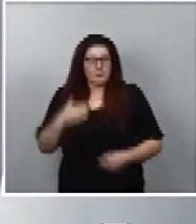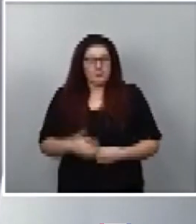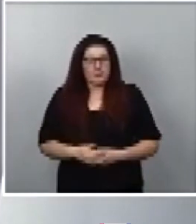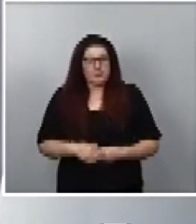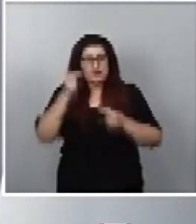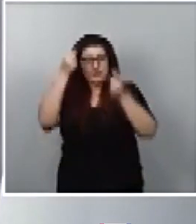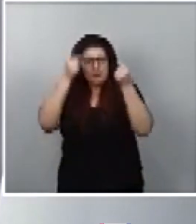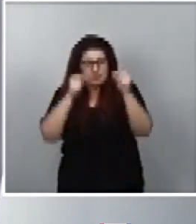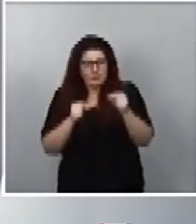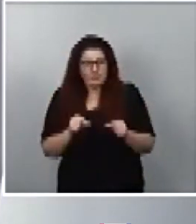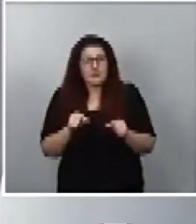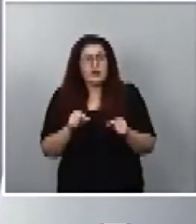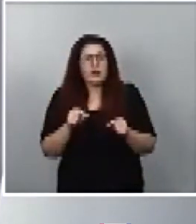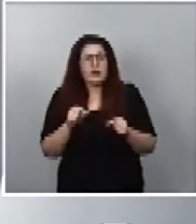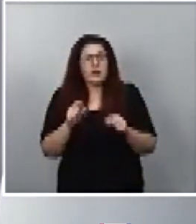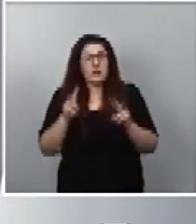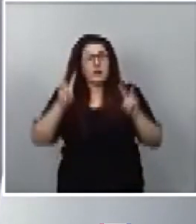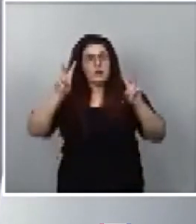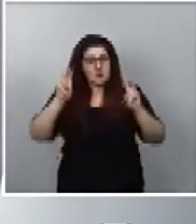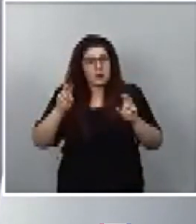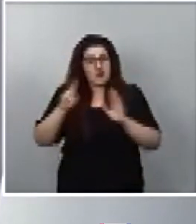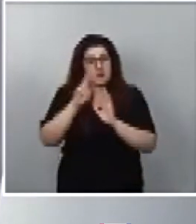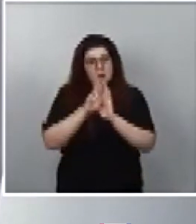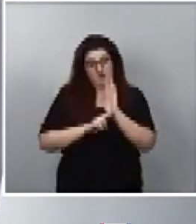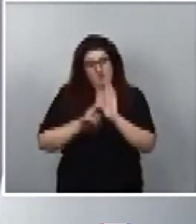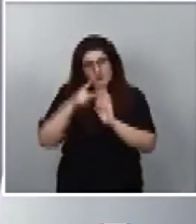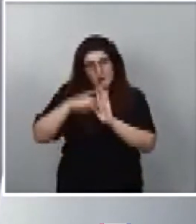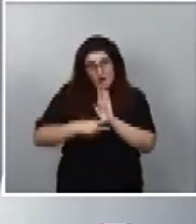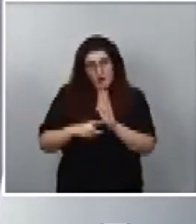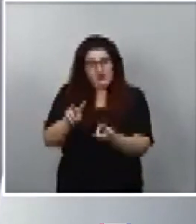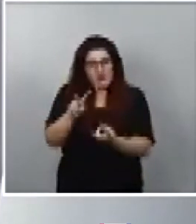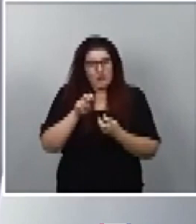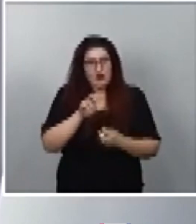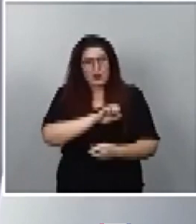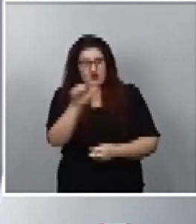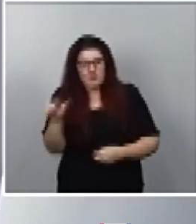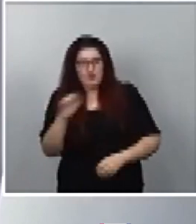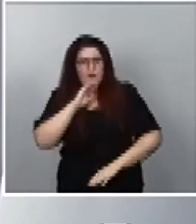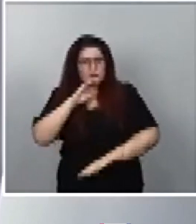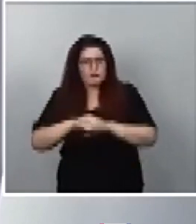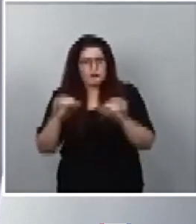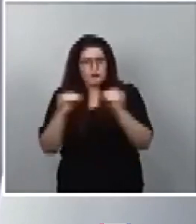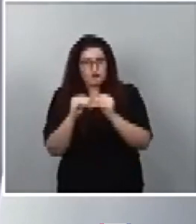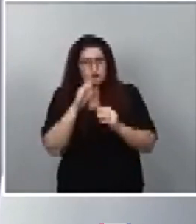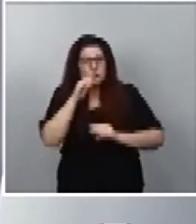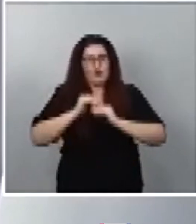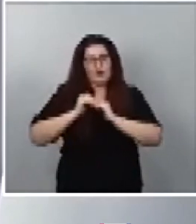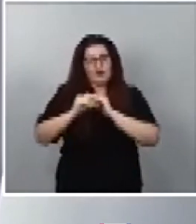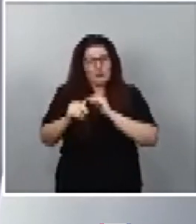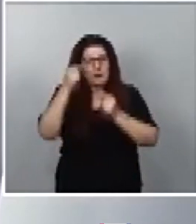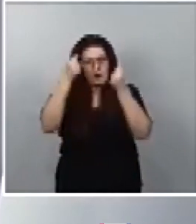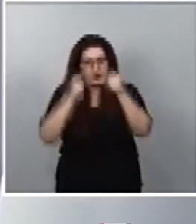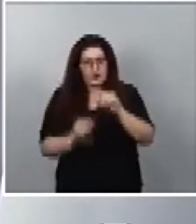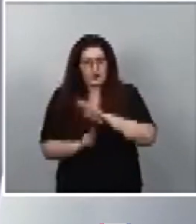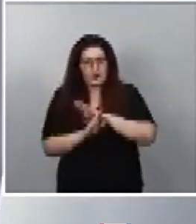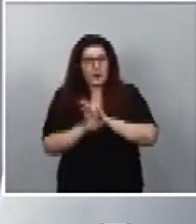van a respetar la nueva aplicación de las reglas Fiscales europeas al mantener la estabilidad presupuestaria pero serán